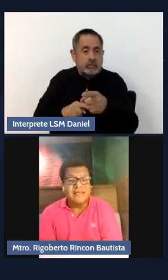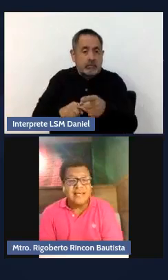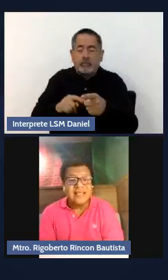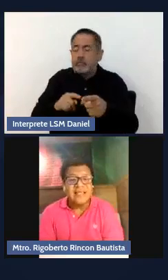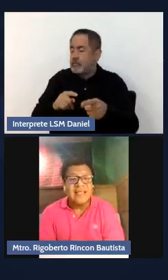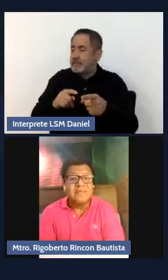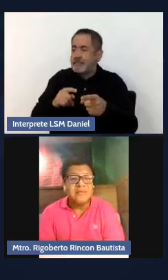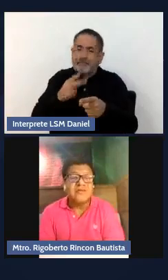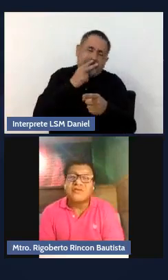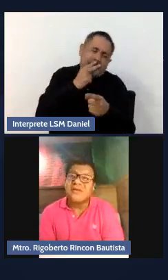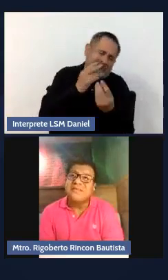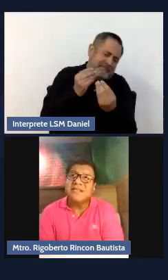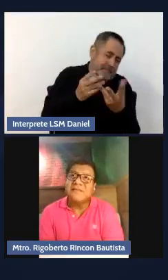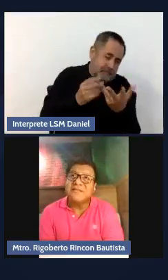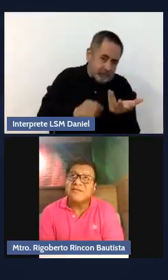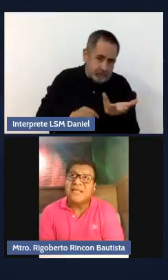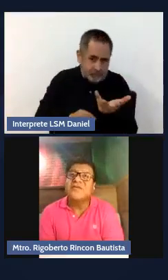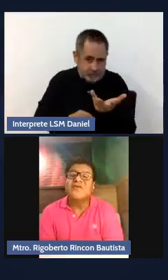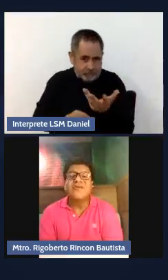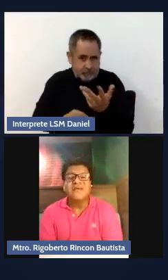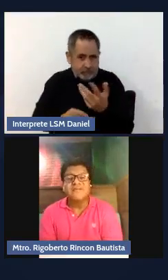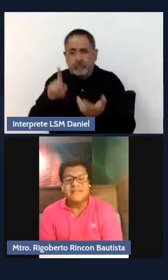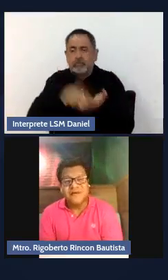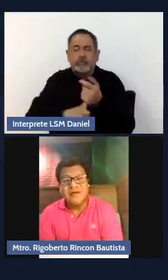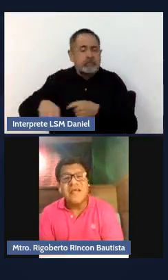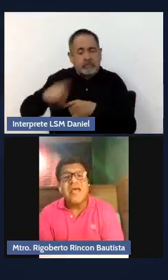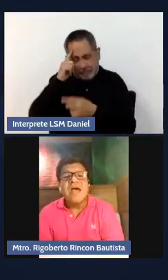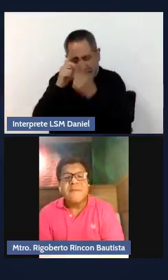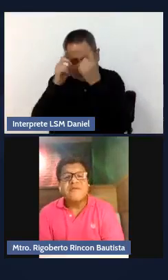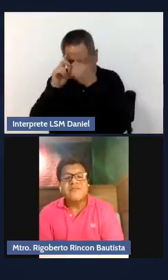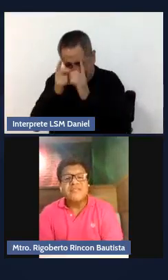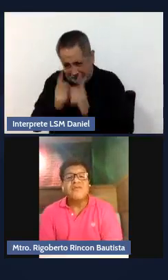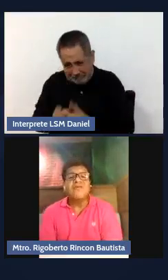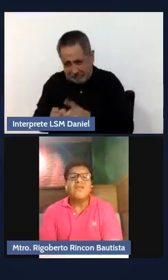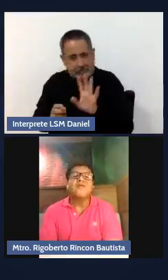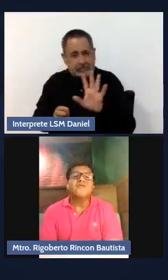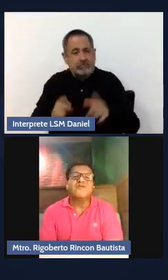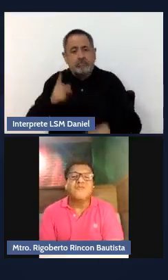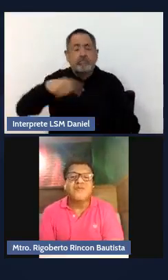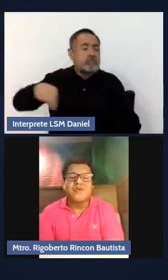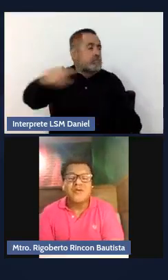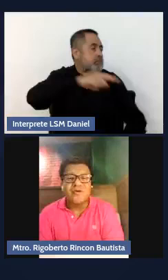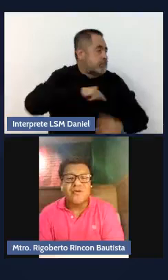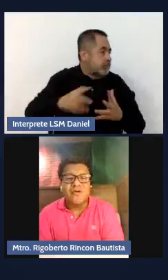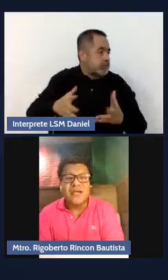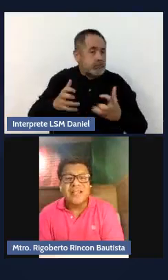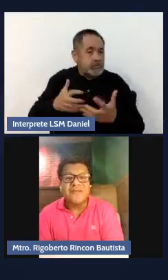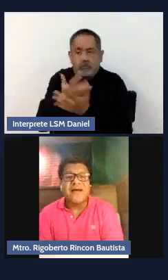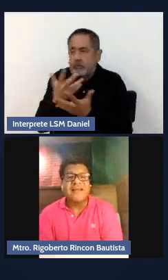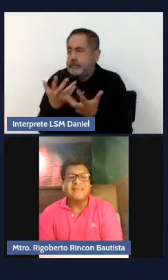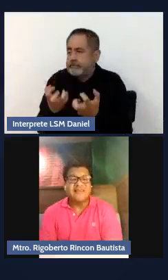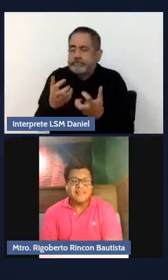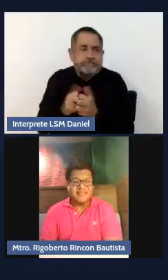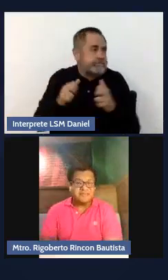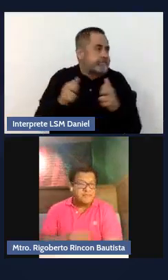mucho, tal vez no tanto con la depresión, pero sí con el consumo, con el tema de la ansiedad.